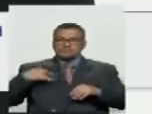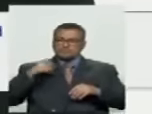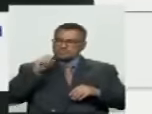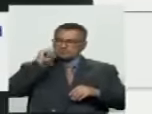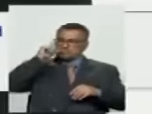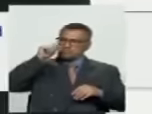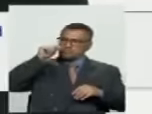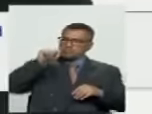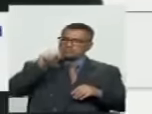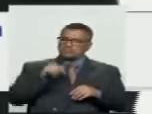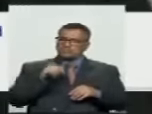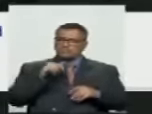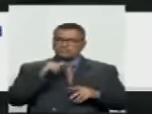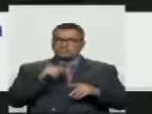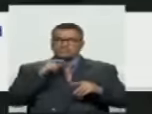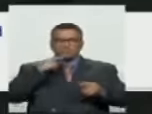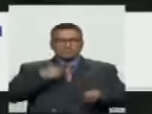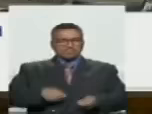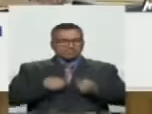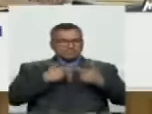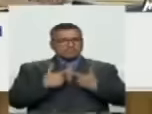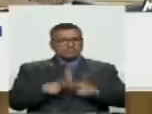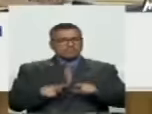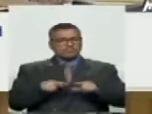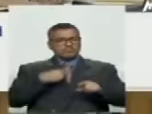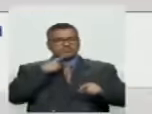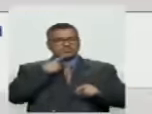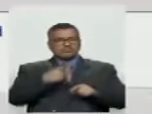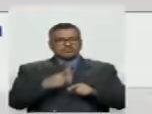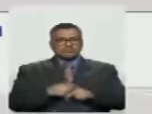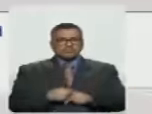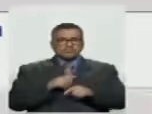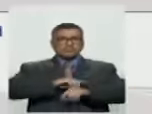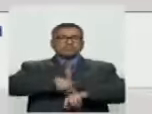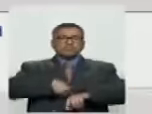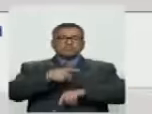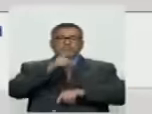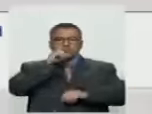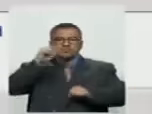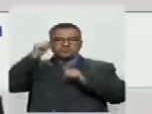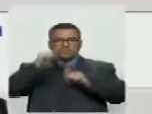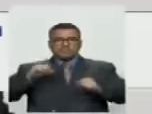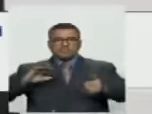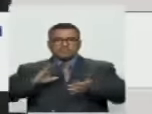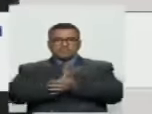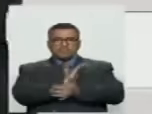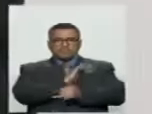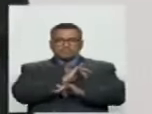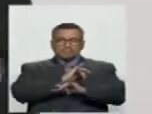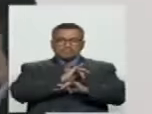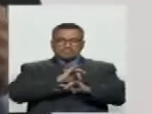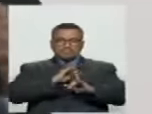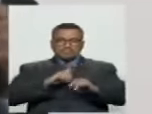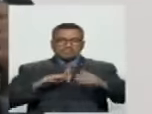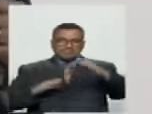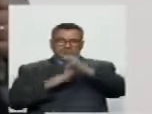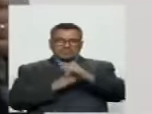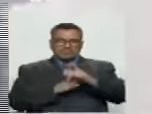alarmado por los atentados en la libertad de expresión luego que Maduro bloqueara X por 10 días.